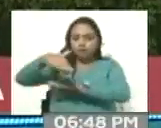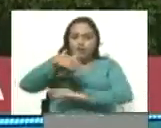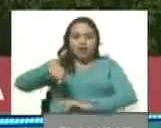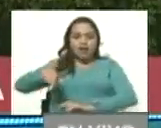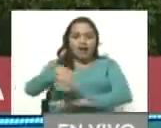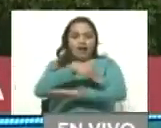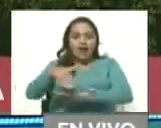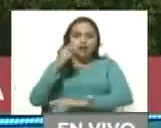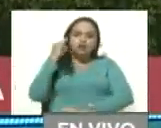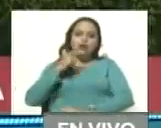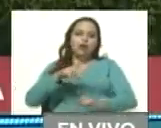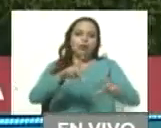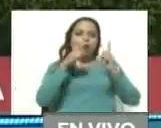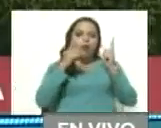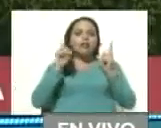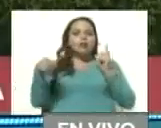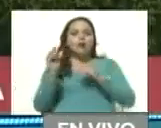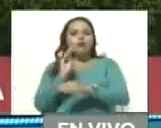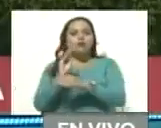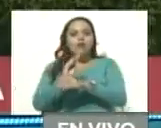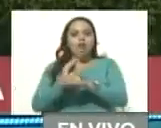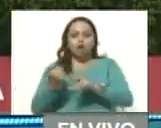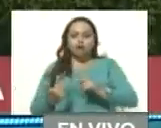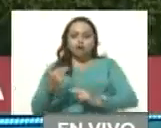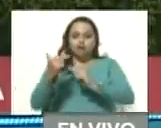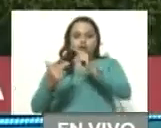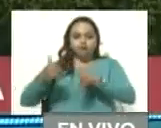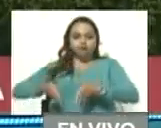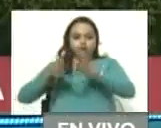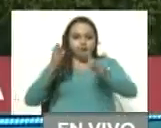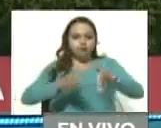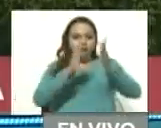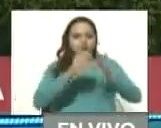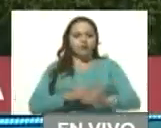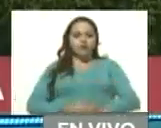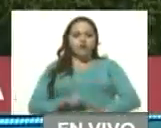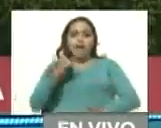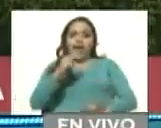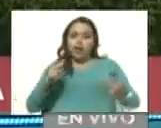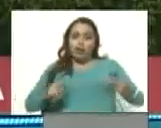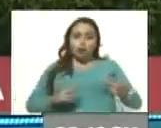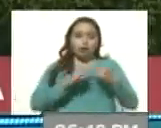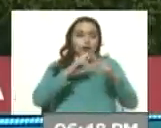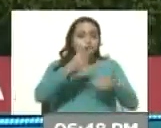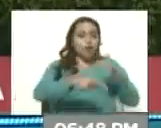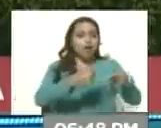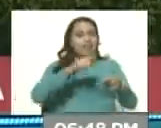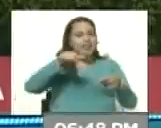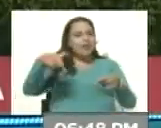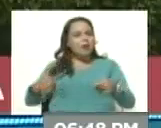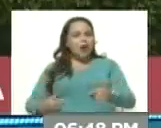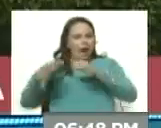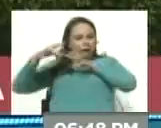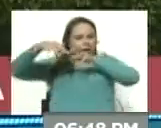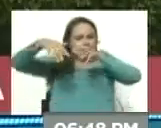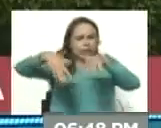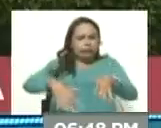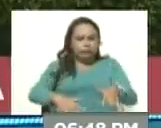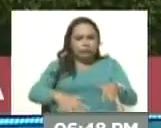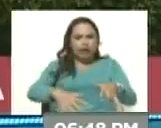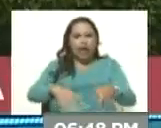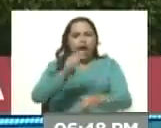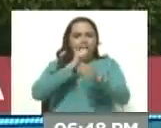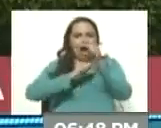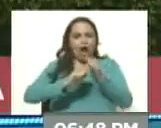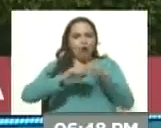guaira la protección de nuestro patrimonio mucho del cual todavía se encontraba afectado después de la tragedia de 1999 y